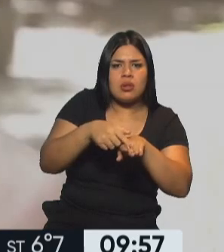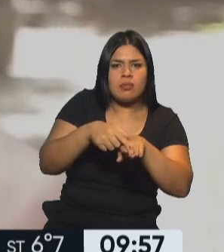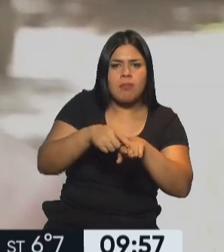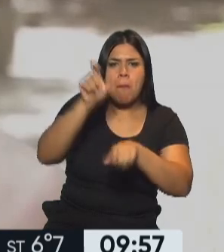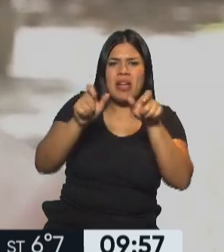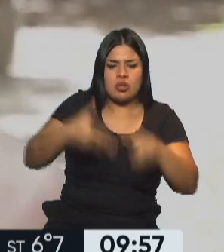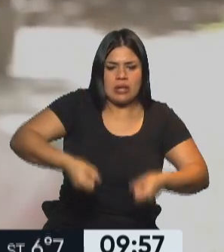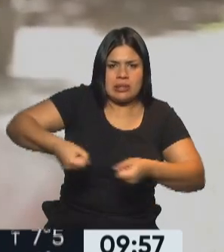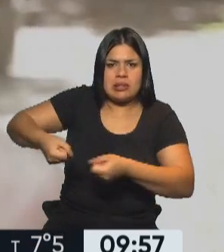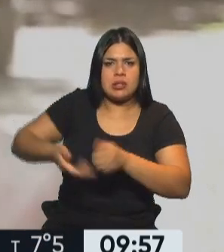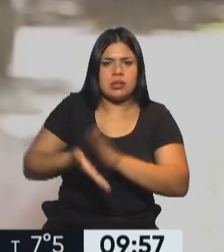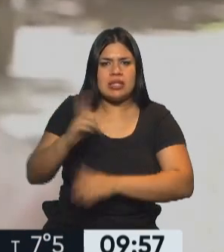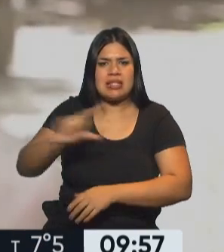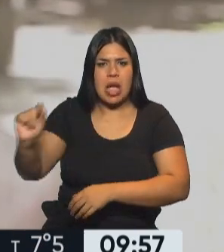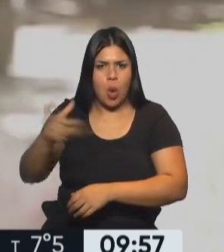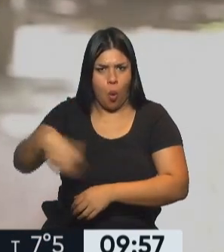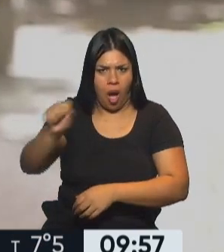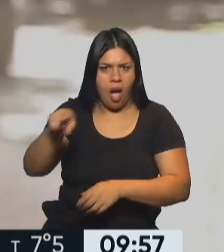montón de humo